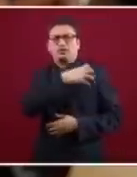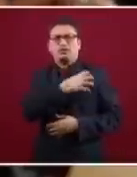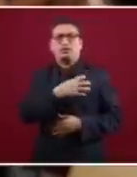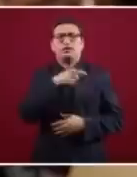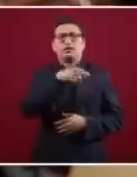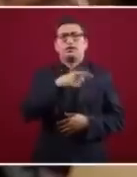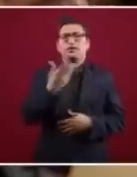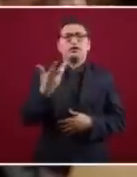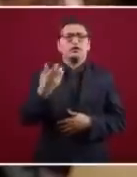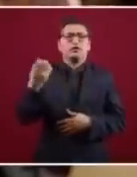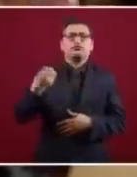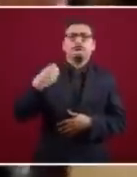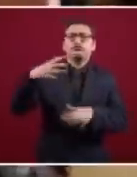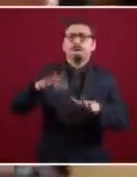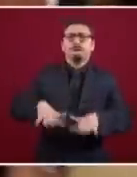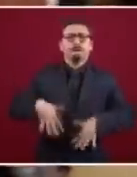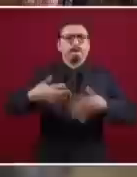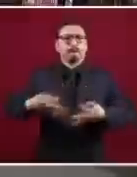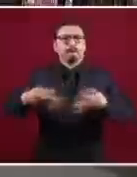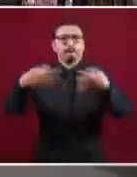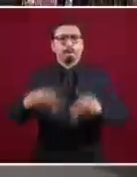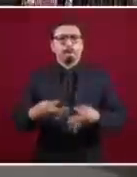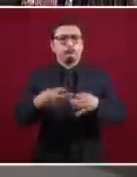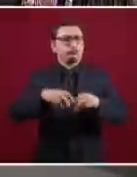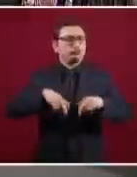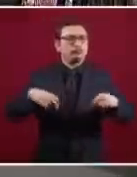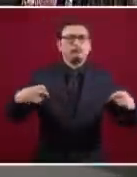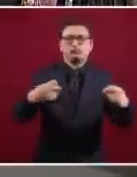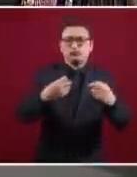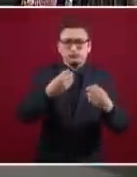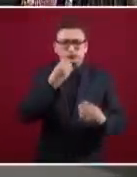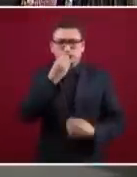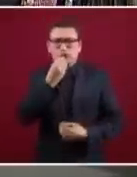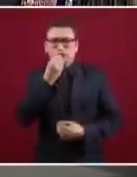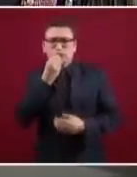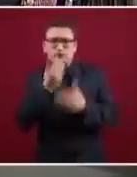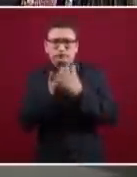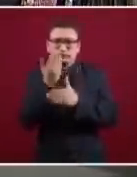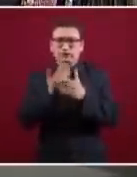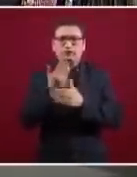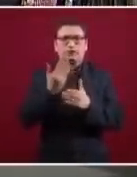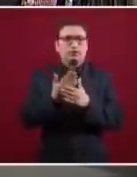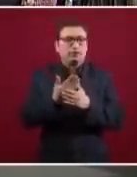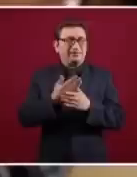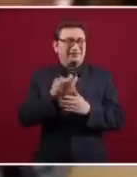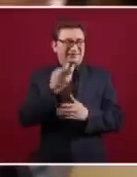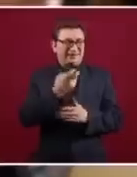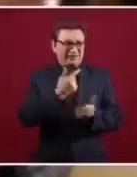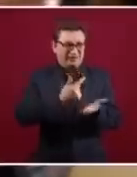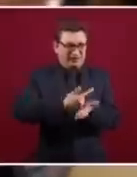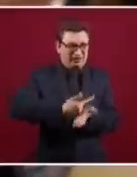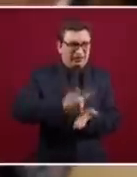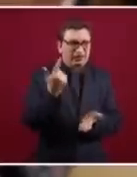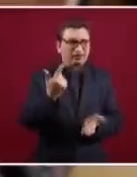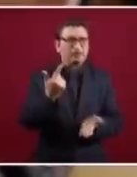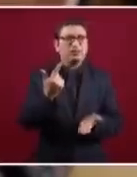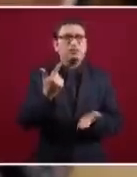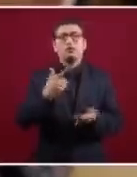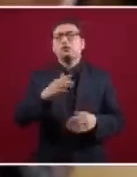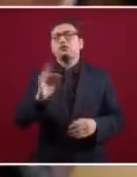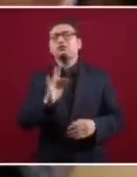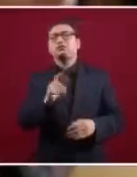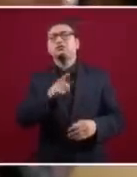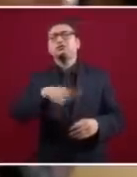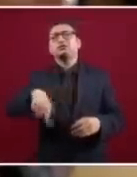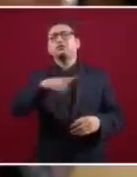en un evento oficial un desayuno que tanto pudiera ser grave el cambio de códigos por parte